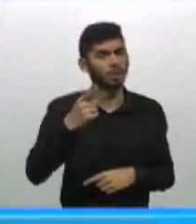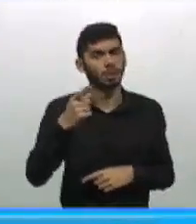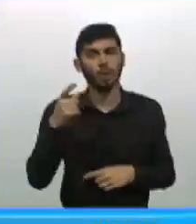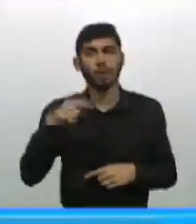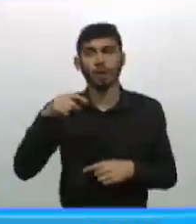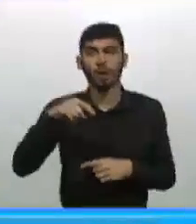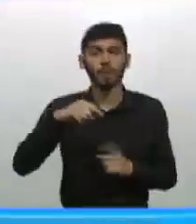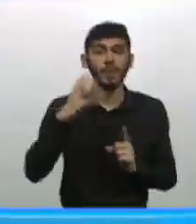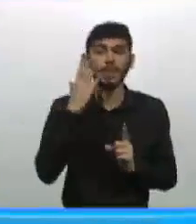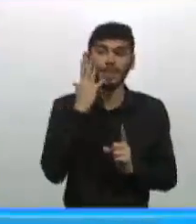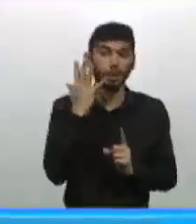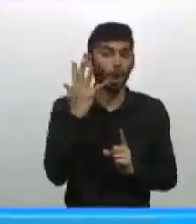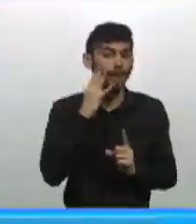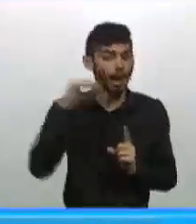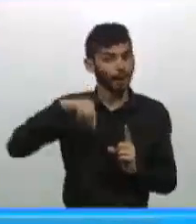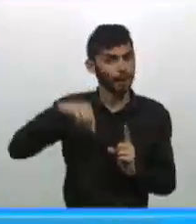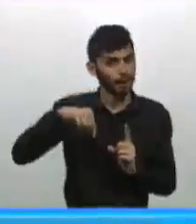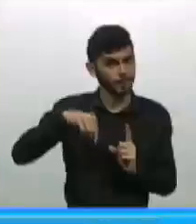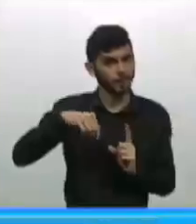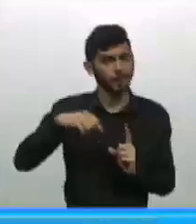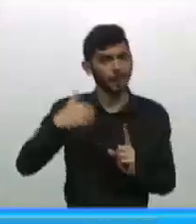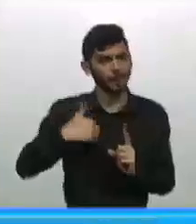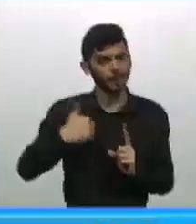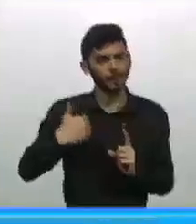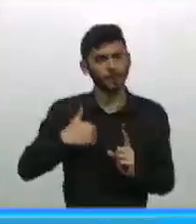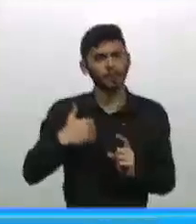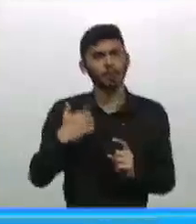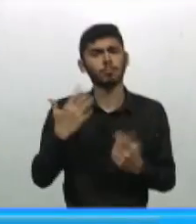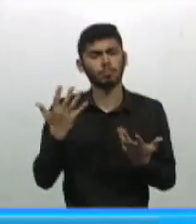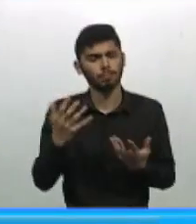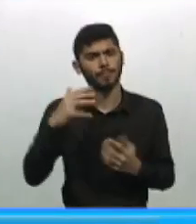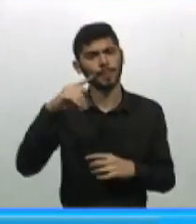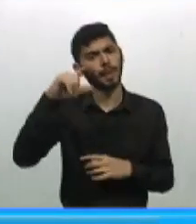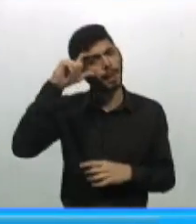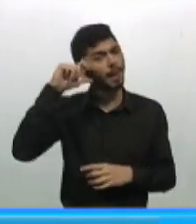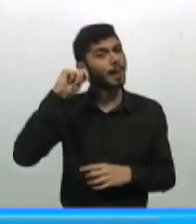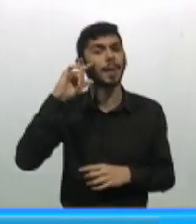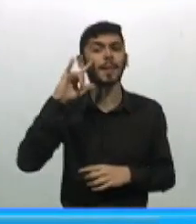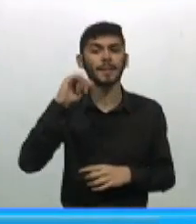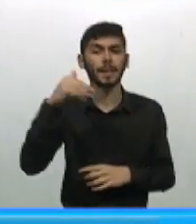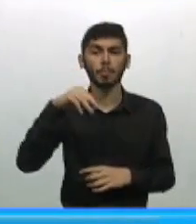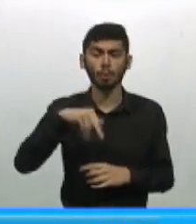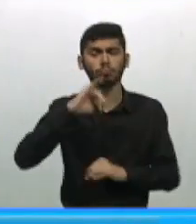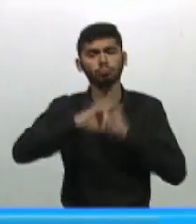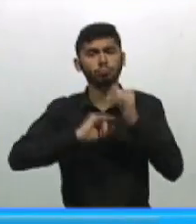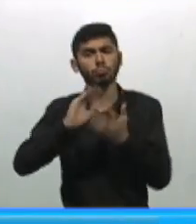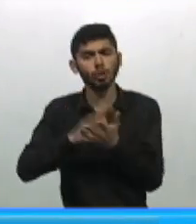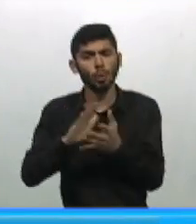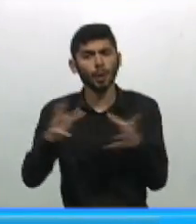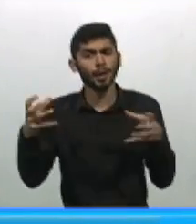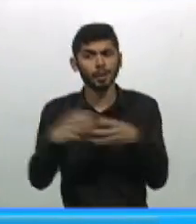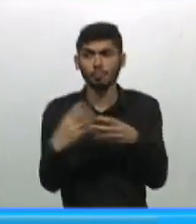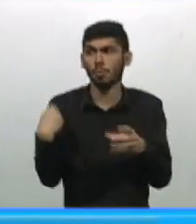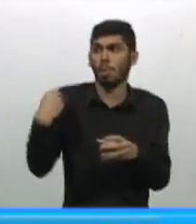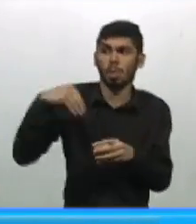Unido las 5 de la tarde en la Argentina a propósito de lo que viene legisamon habló de su vuelta al equipo argentino y también de las